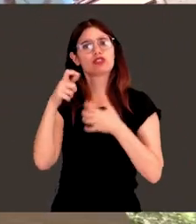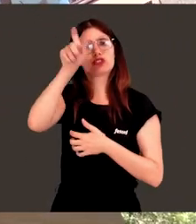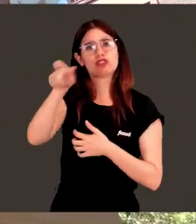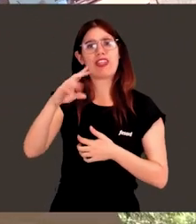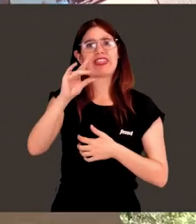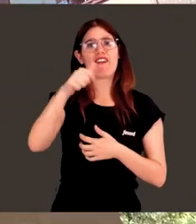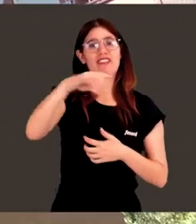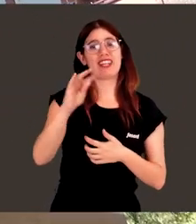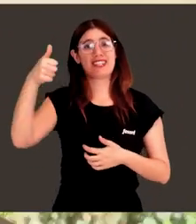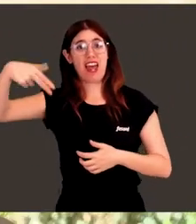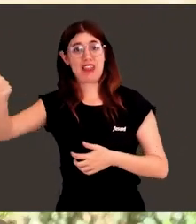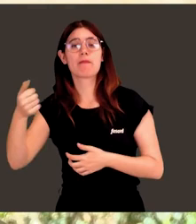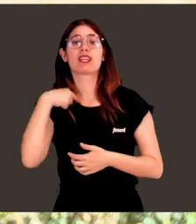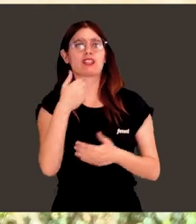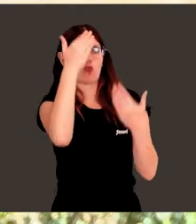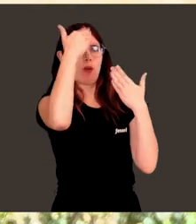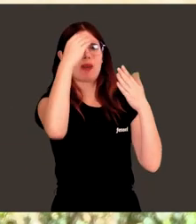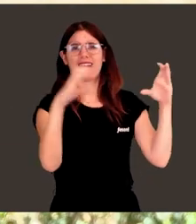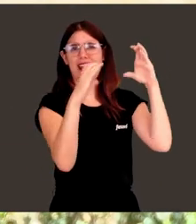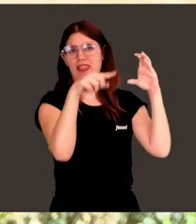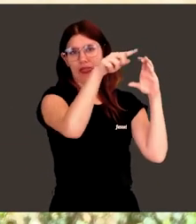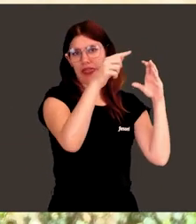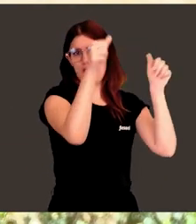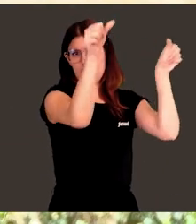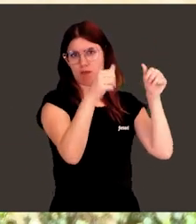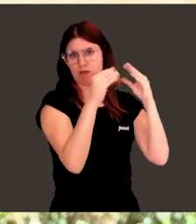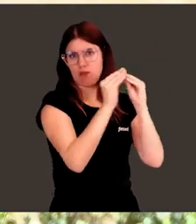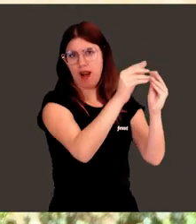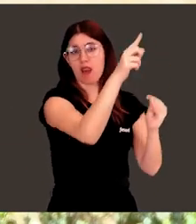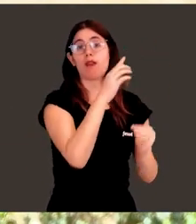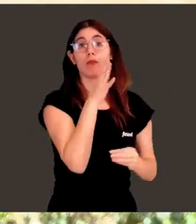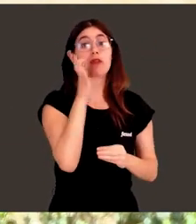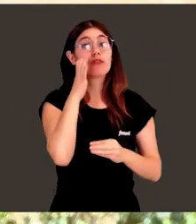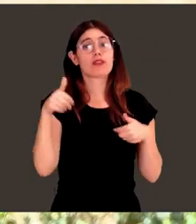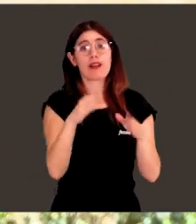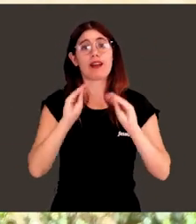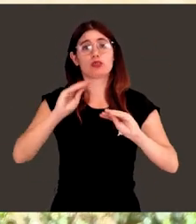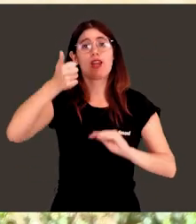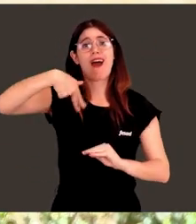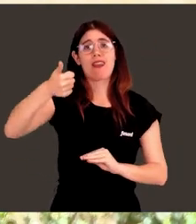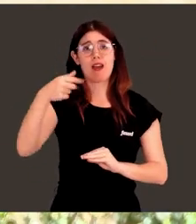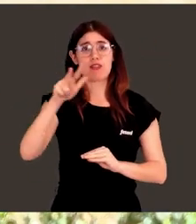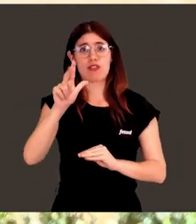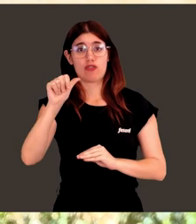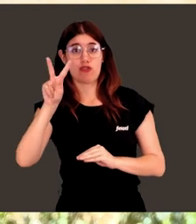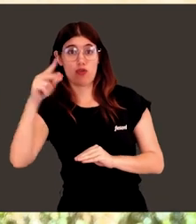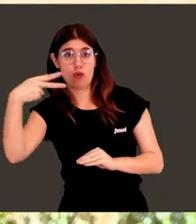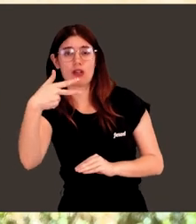Tri y Ana Lachenheld. Es un homenaje a la ciencia, al camino de la ciencia, en este caso por la carrera de Ana Yuc.